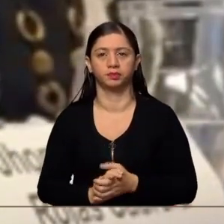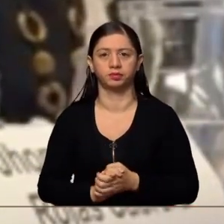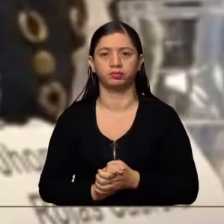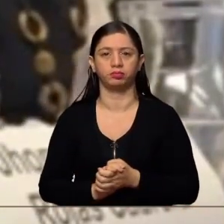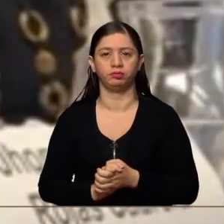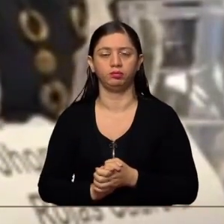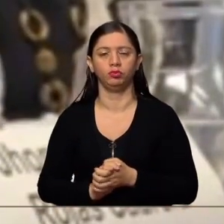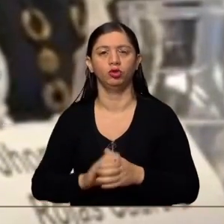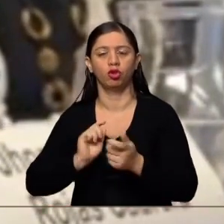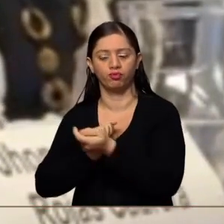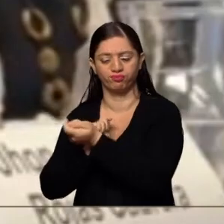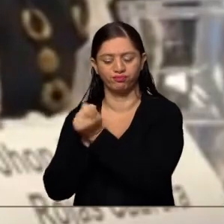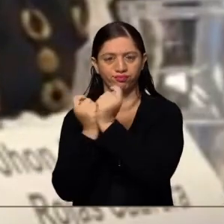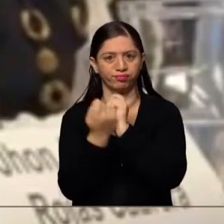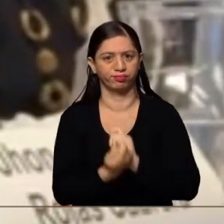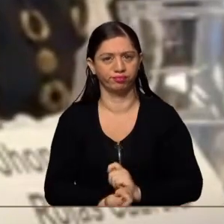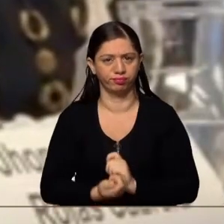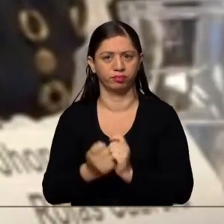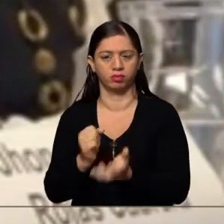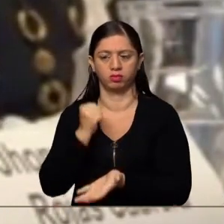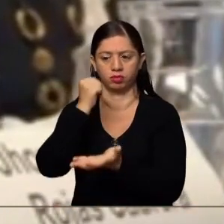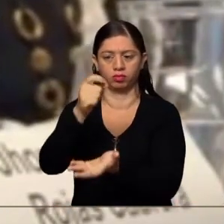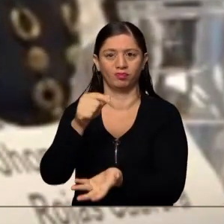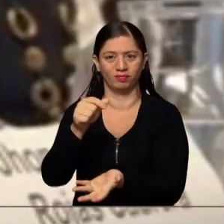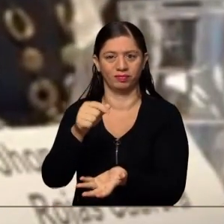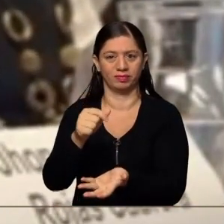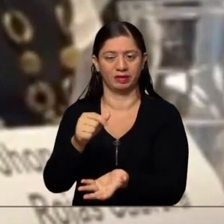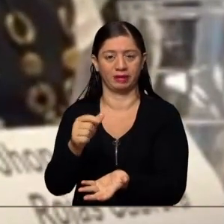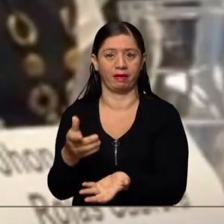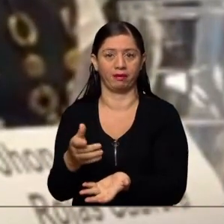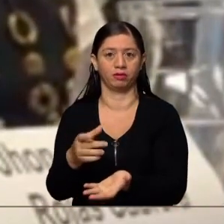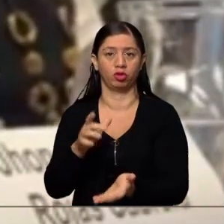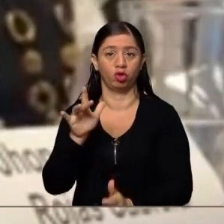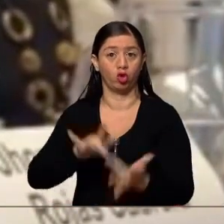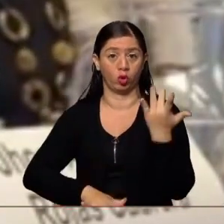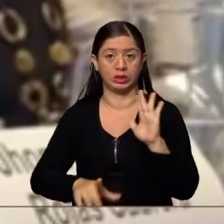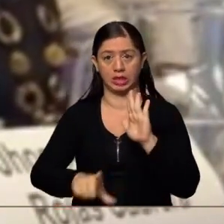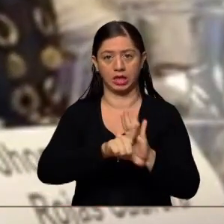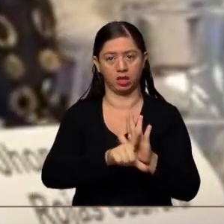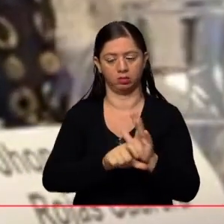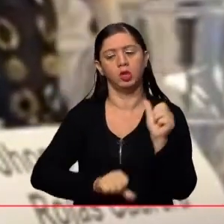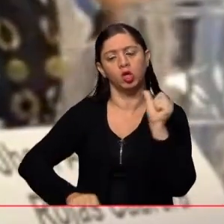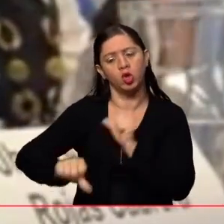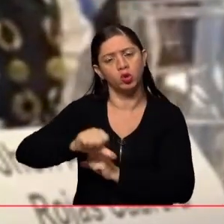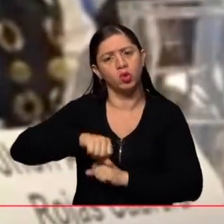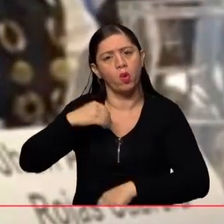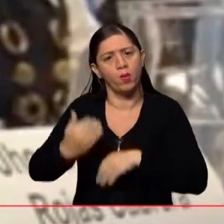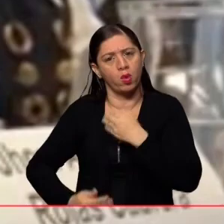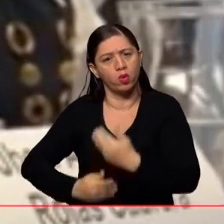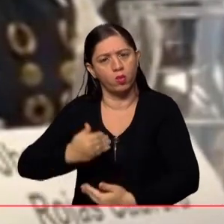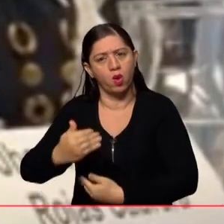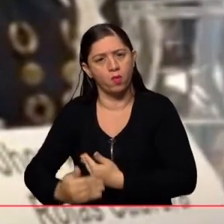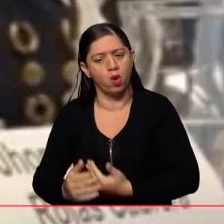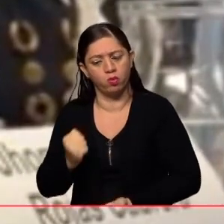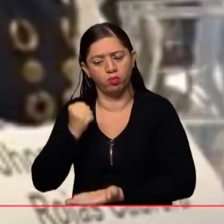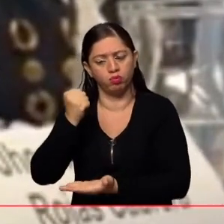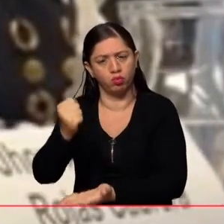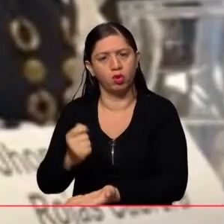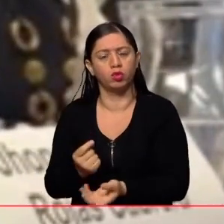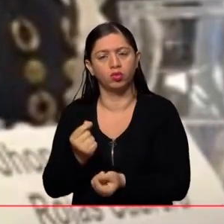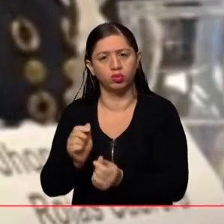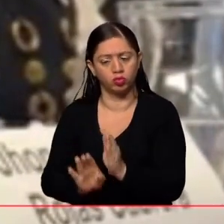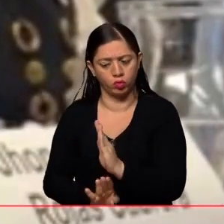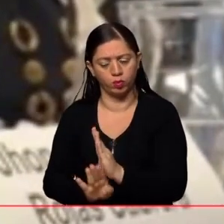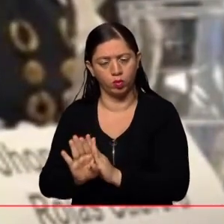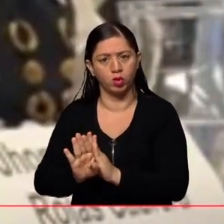una transformación de esta economía ilegal hacia una economía gradual y progresiva.